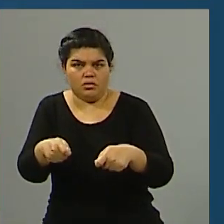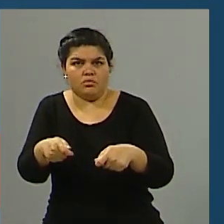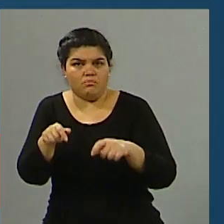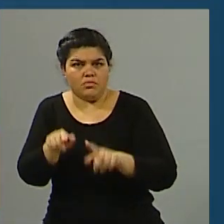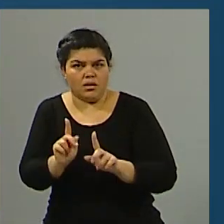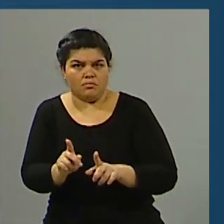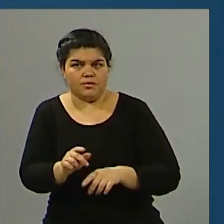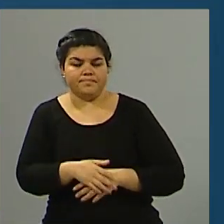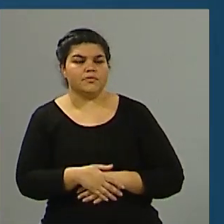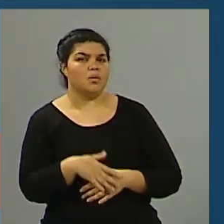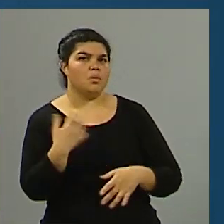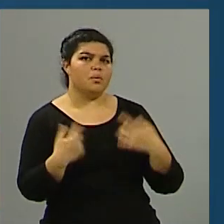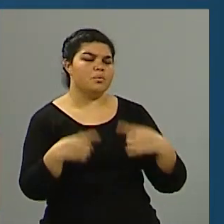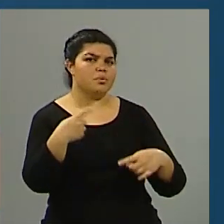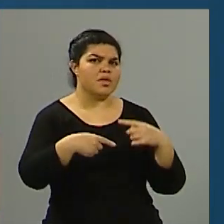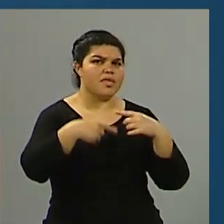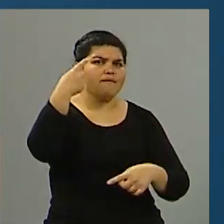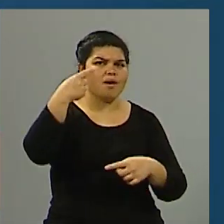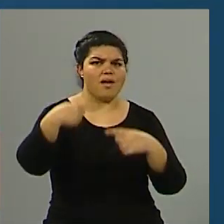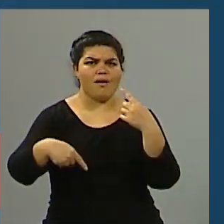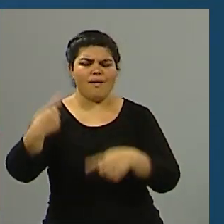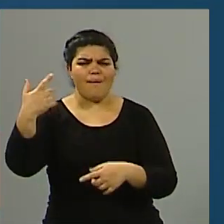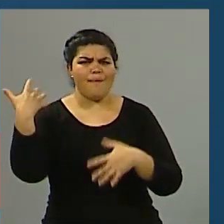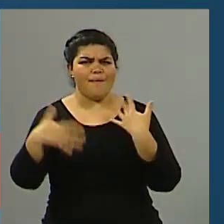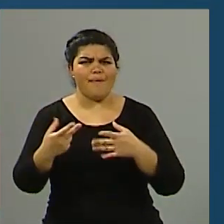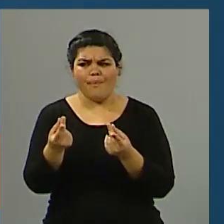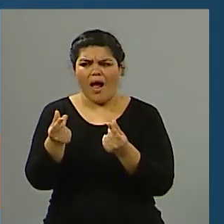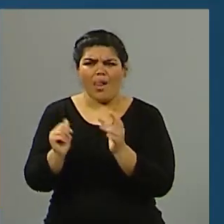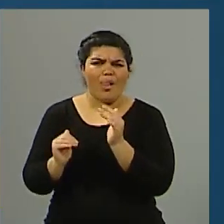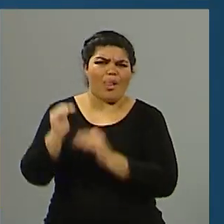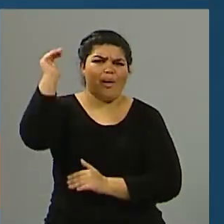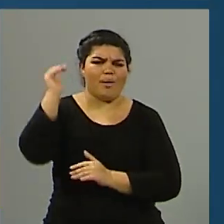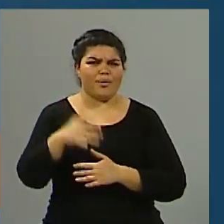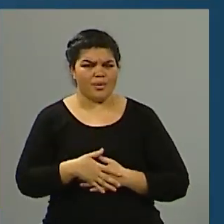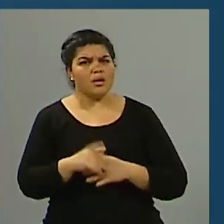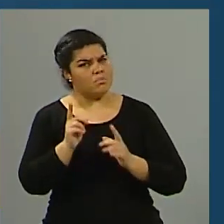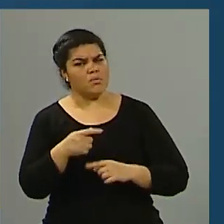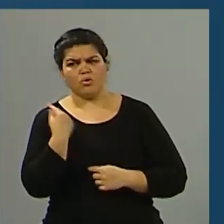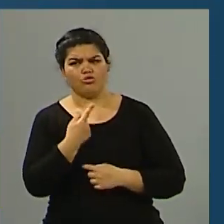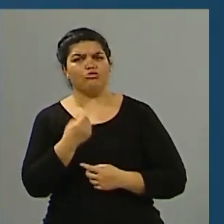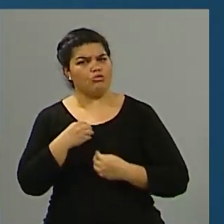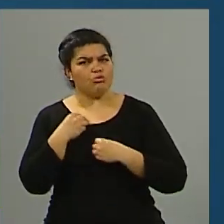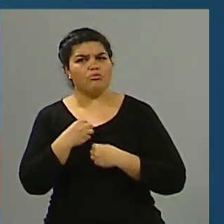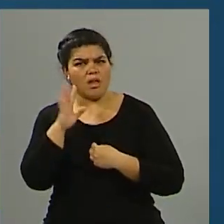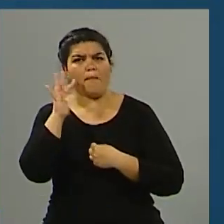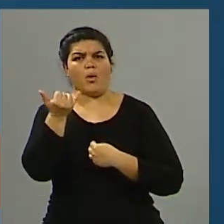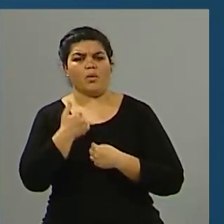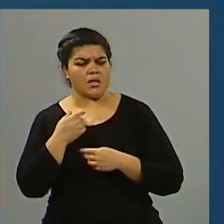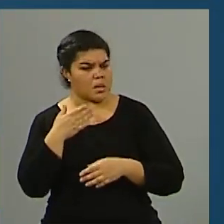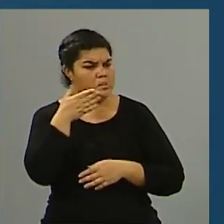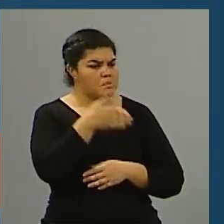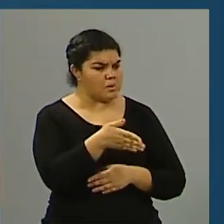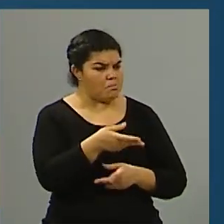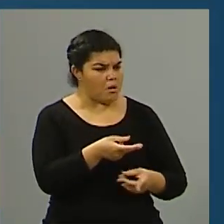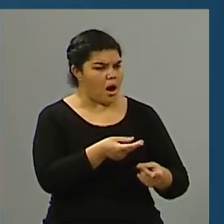la diferencia, ¿no? Y es ahí donde nosotros también como consumidores también la notamos porque decimos, vamos a un lugar y de un mes a